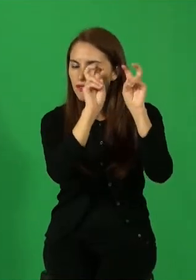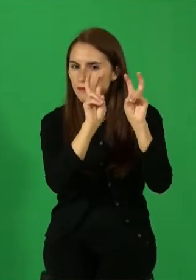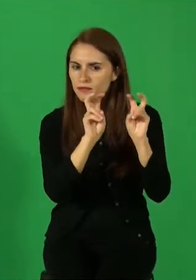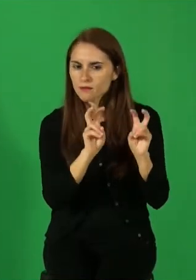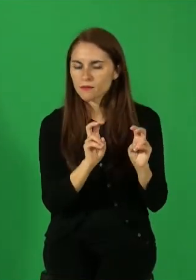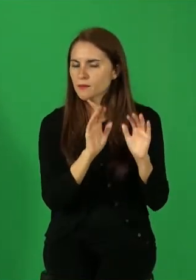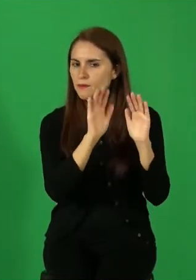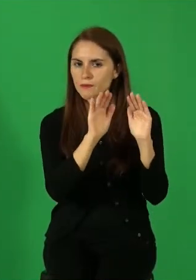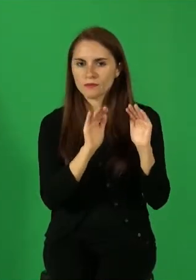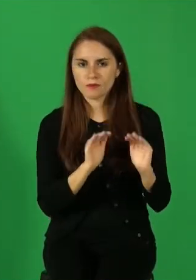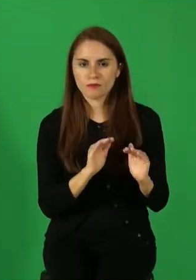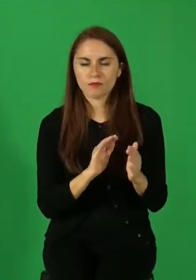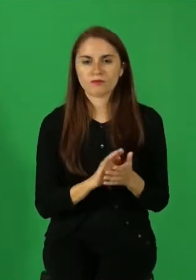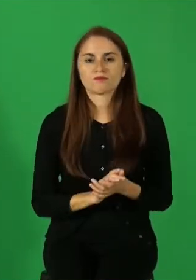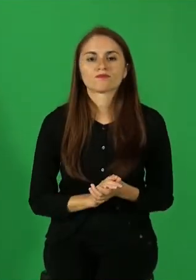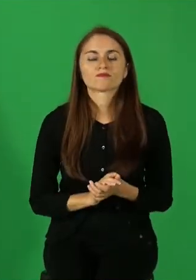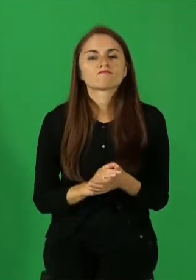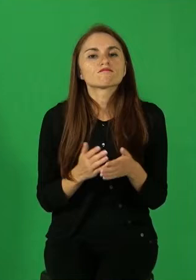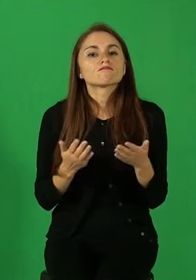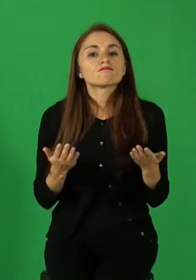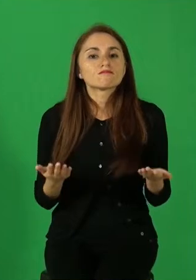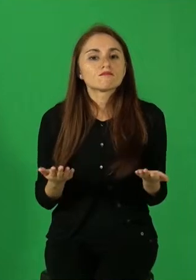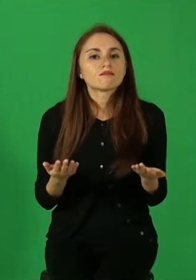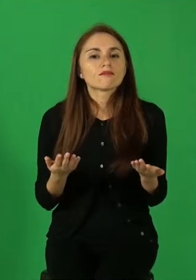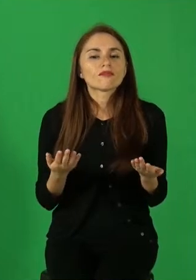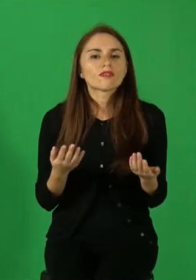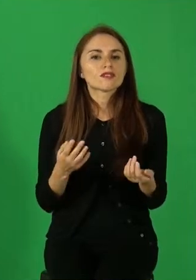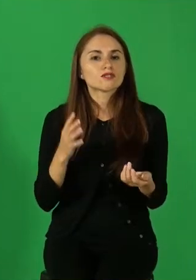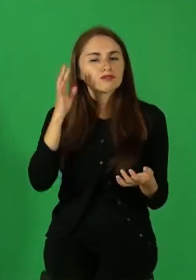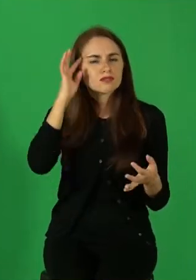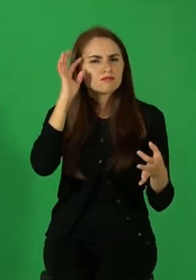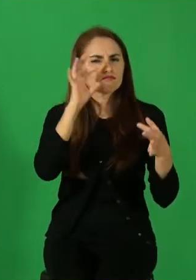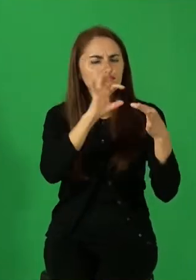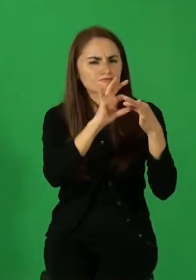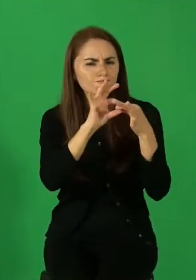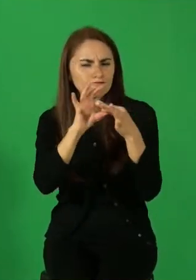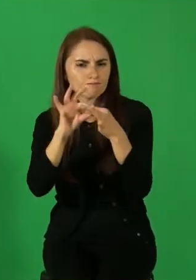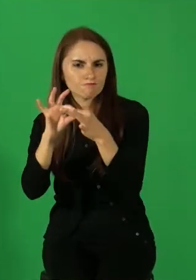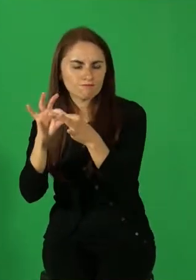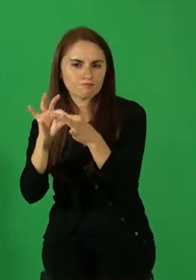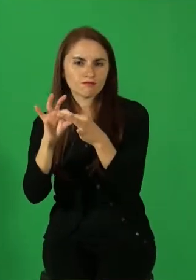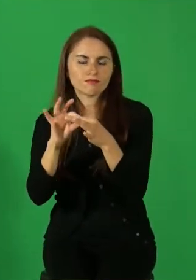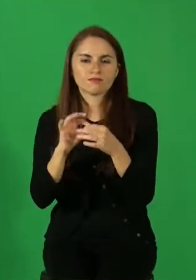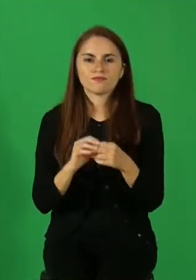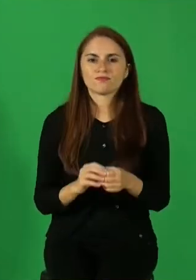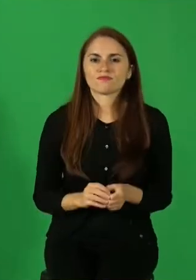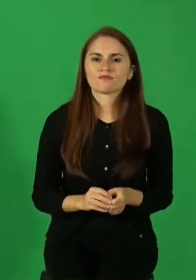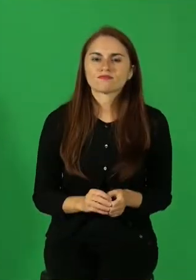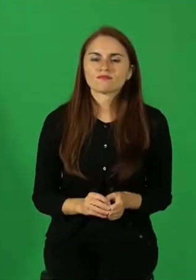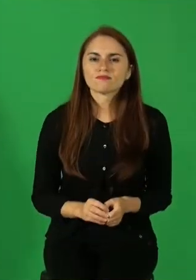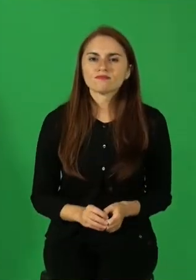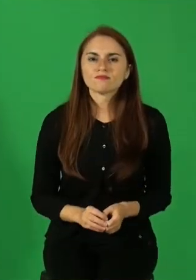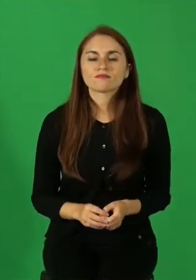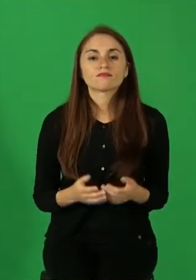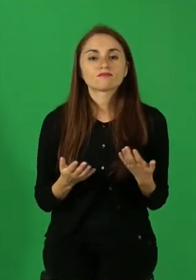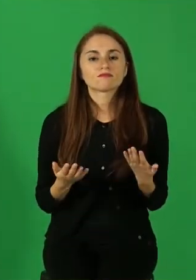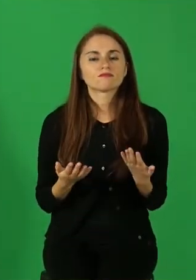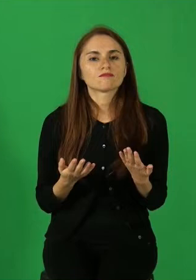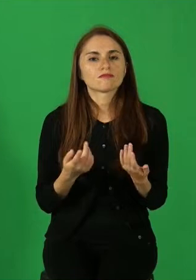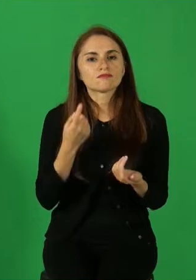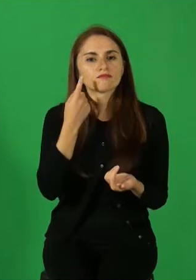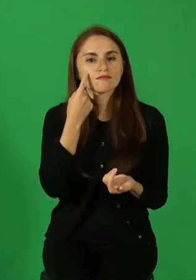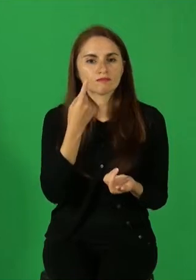inicio. Esto hace referencia a las relaciones de sentido entre unidades menores, en este